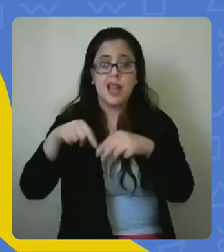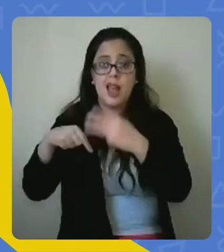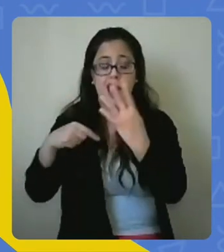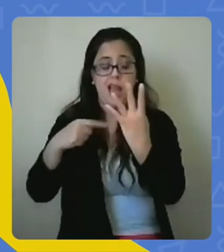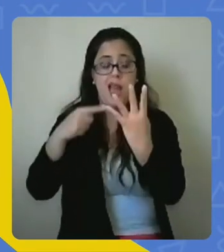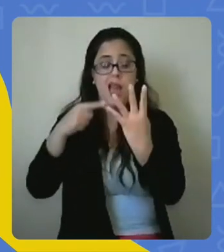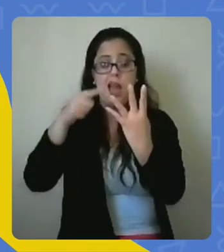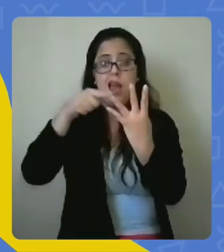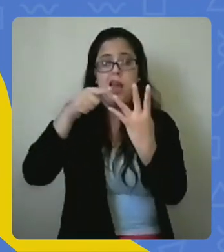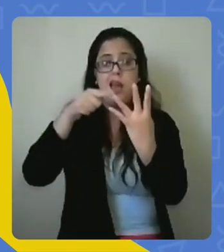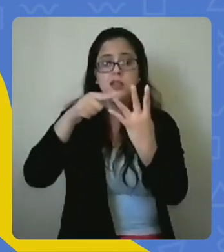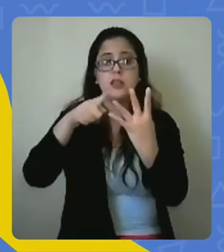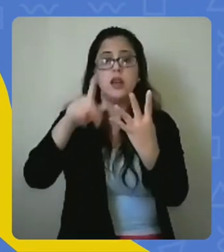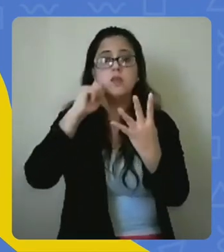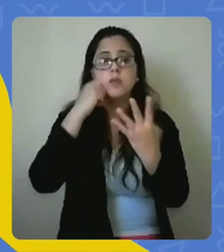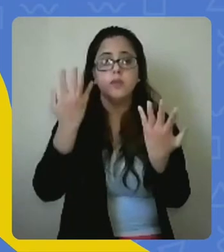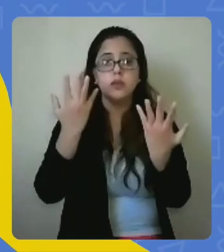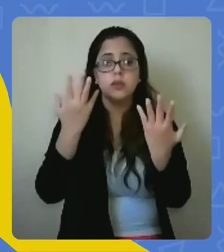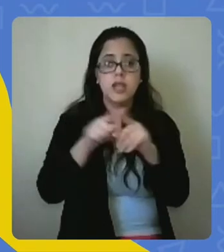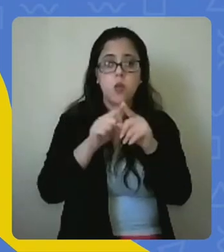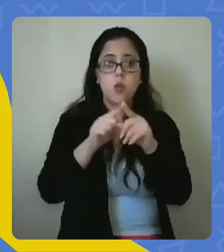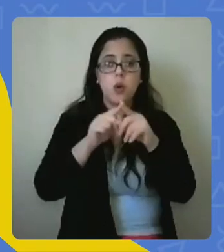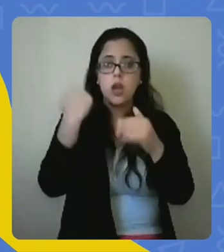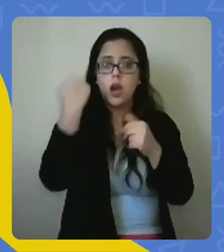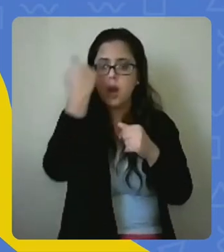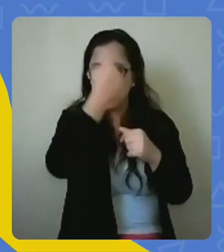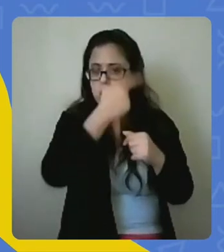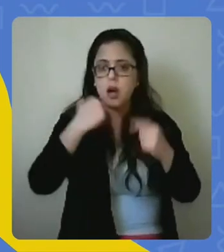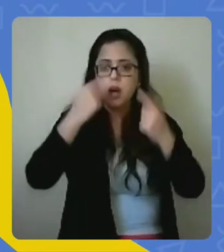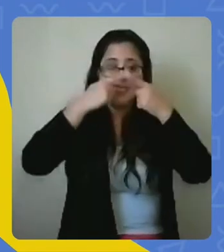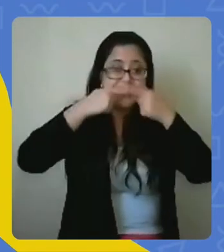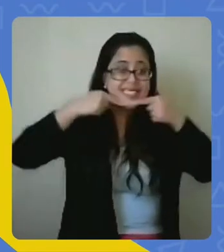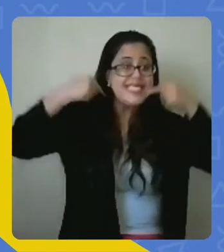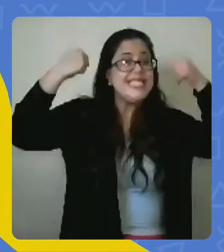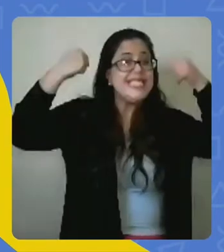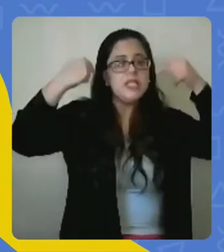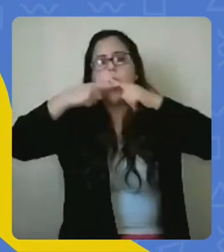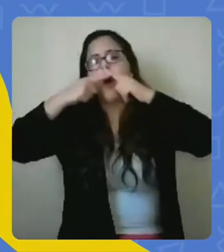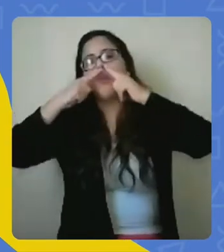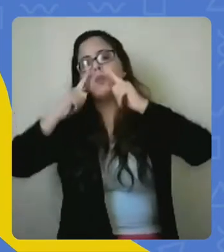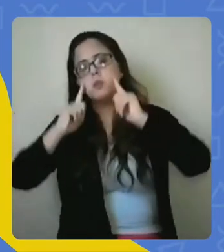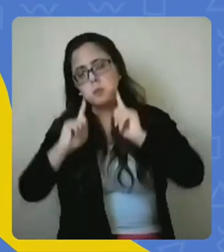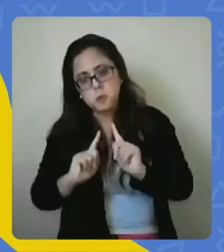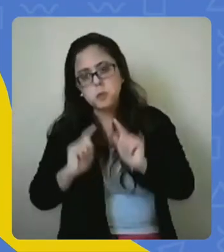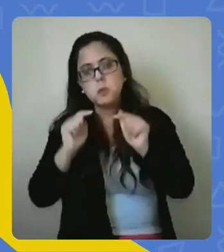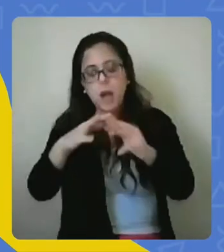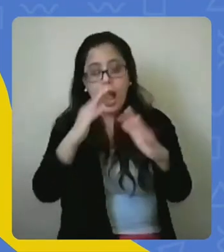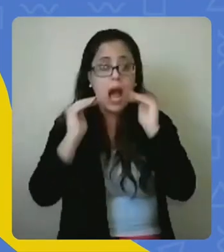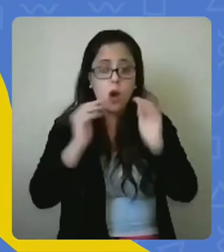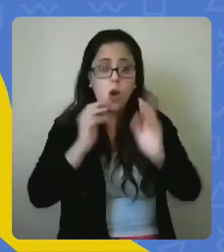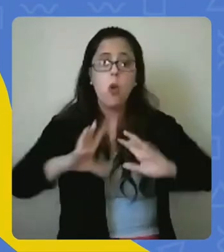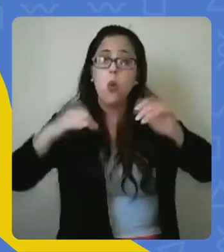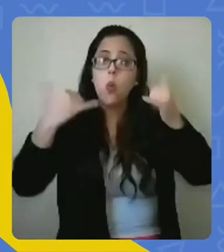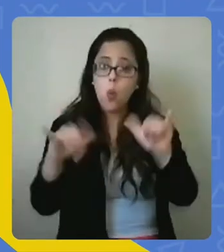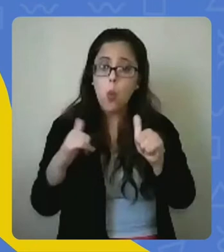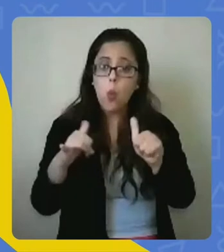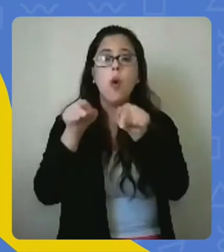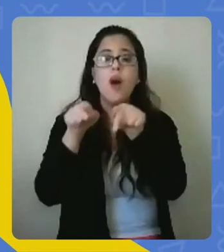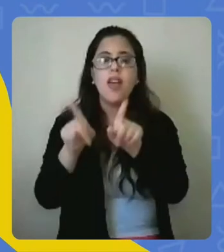máscara de la comedia y del drama, en donde los chicos juegan y tienen que poner en el